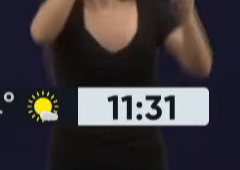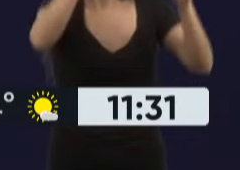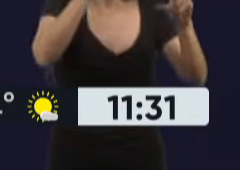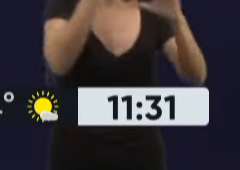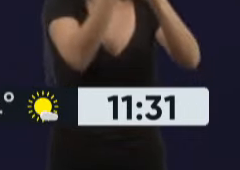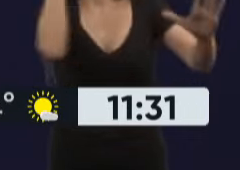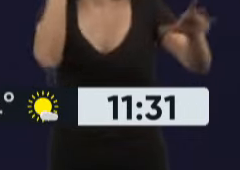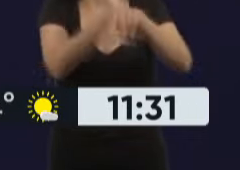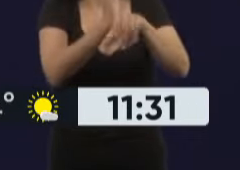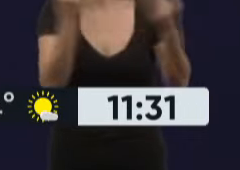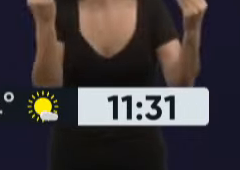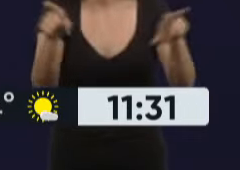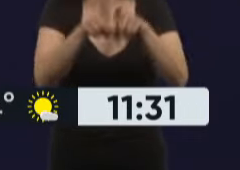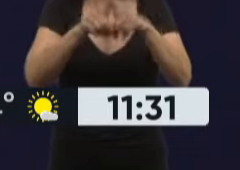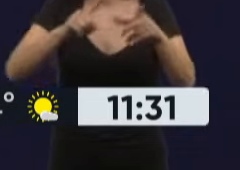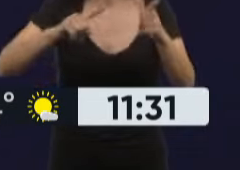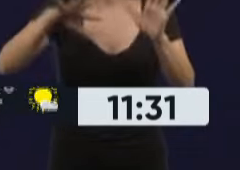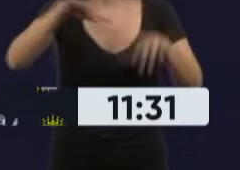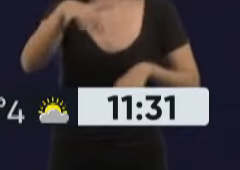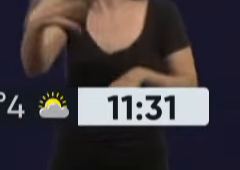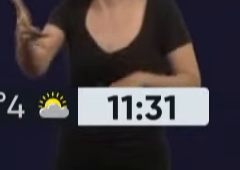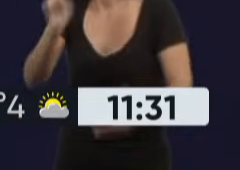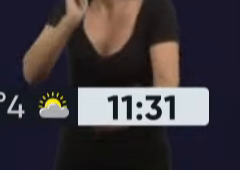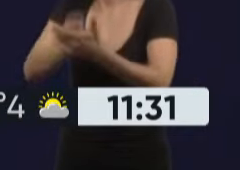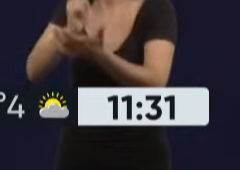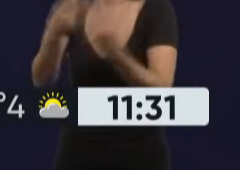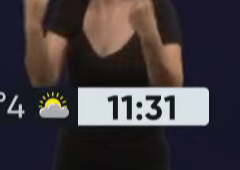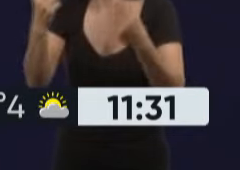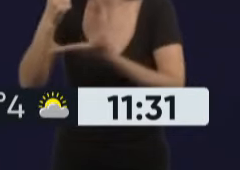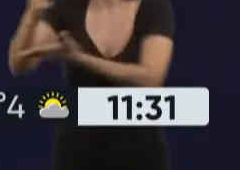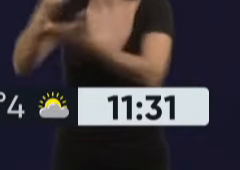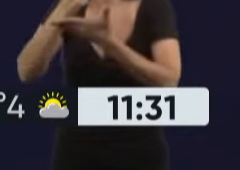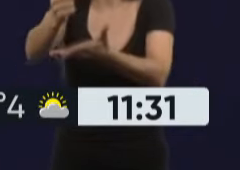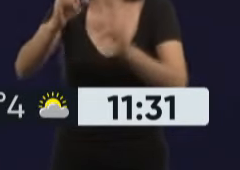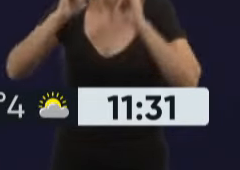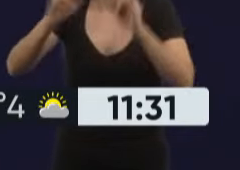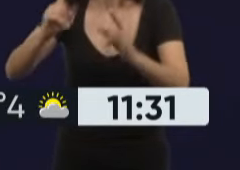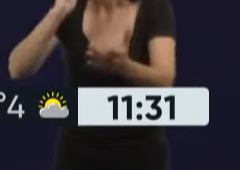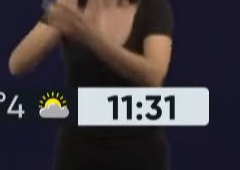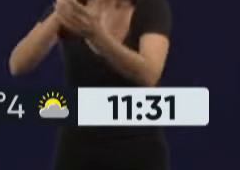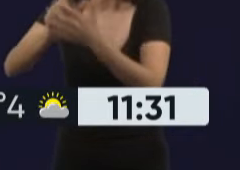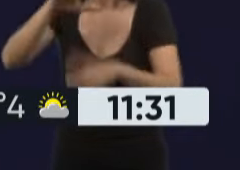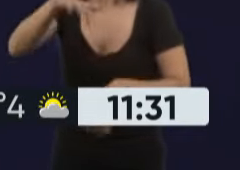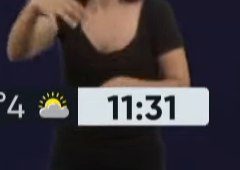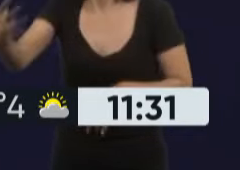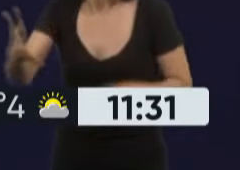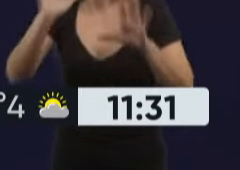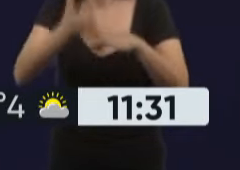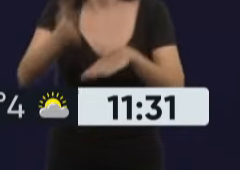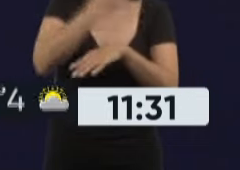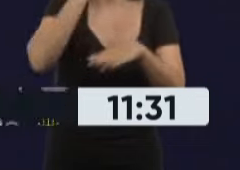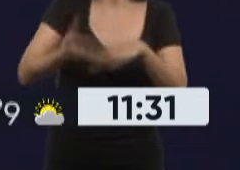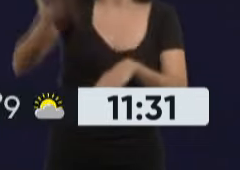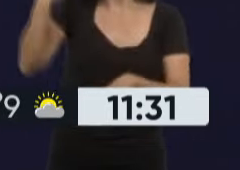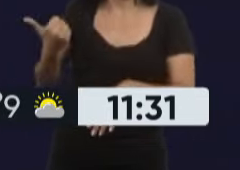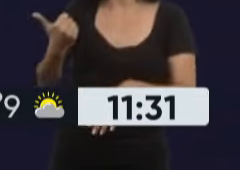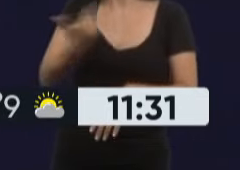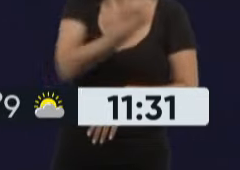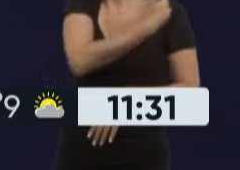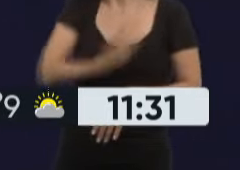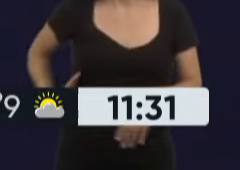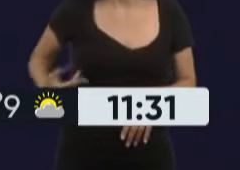que ocurría con la provincia de Buenos Aires y el pago de los subsidios no los pagaba la provincia Pero el día anterior la el gobierno